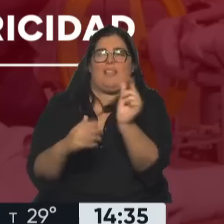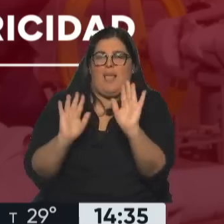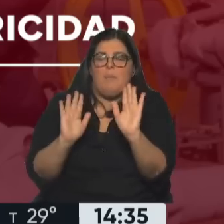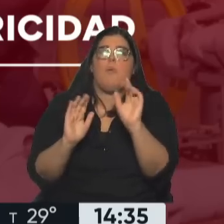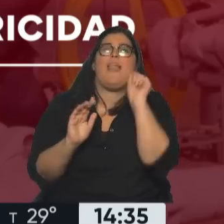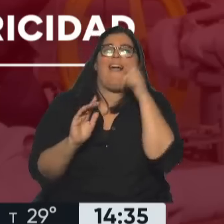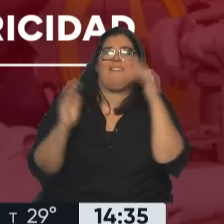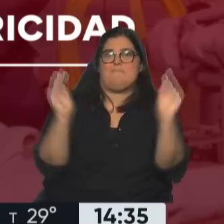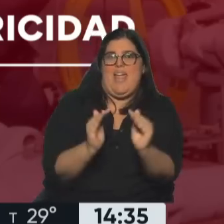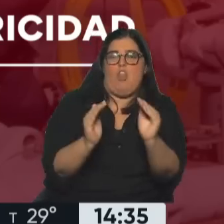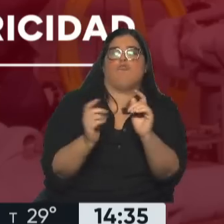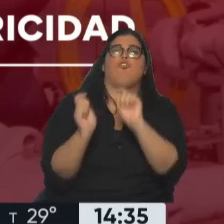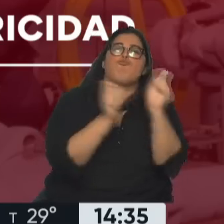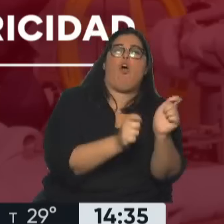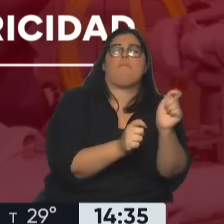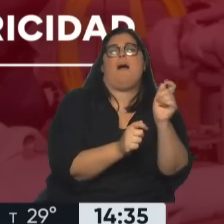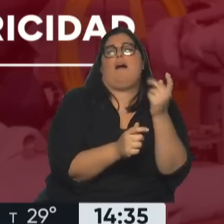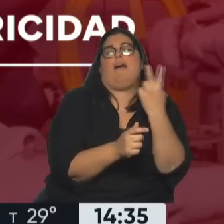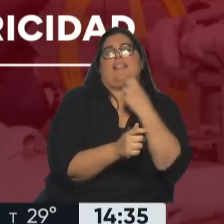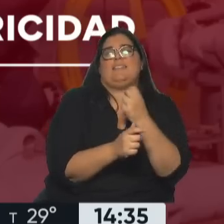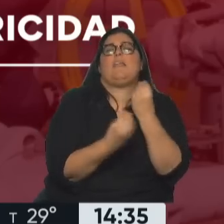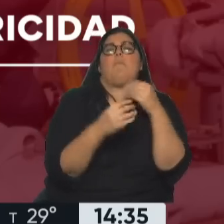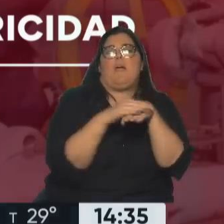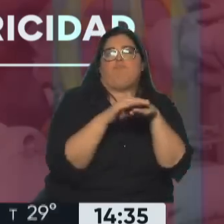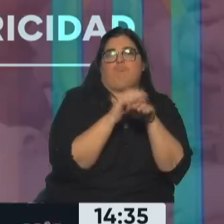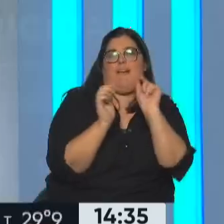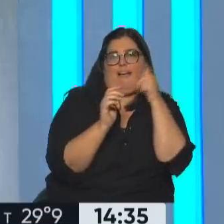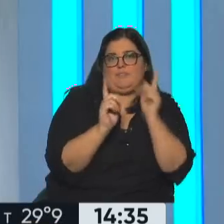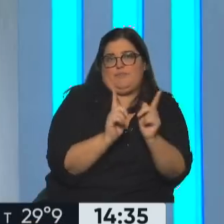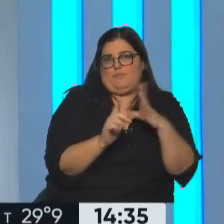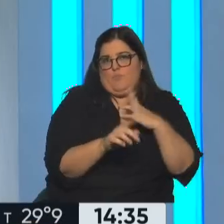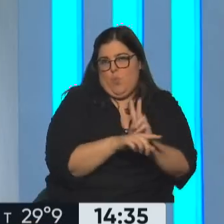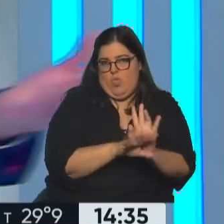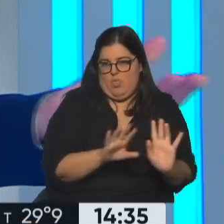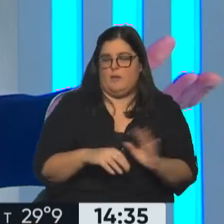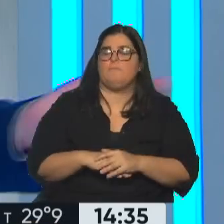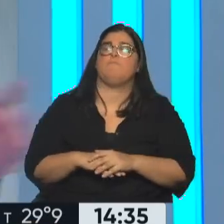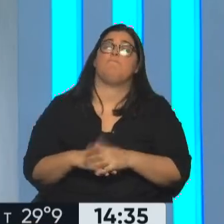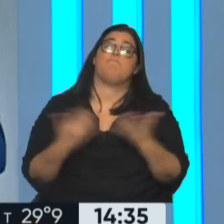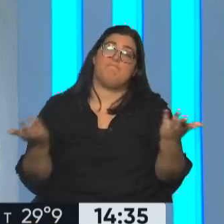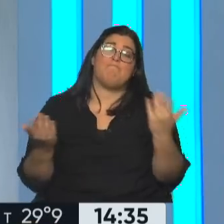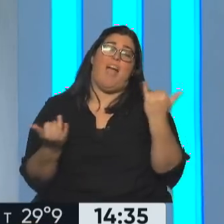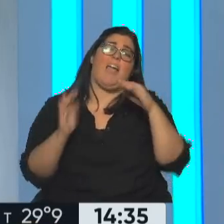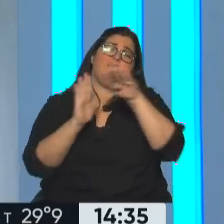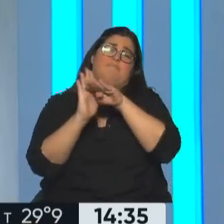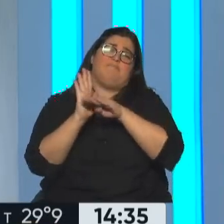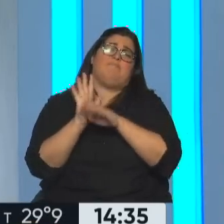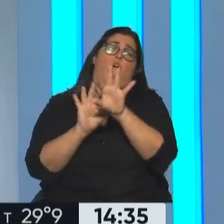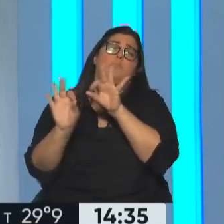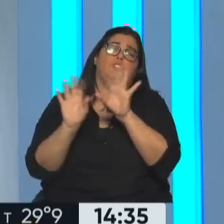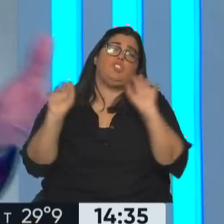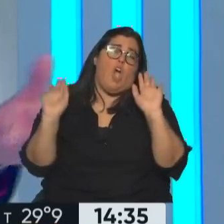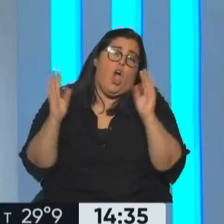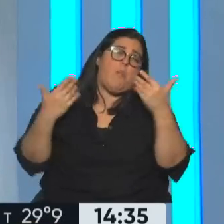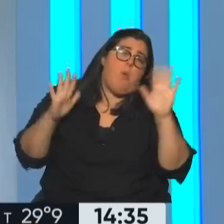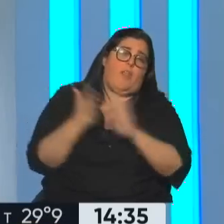consumo de gas para la electricidad y asegurar así las reservas. Bueno, aquí te plantea las diferentes opciones, ¿no? Algunas